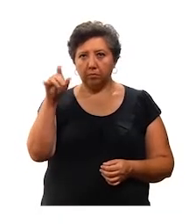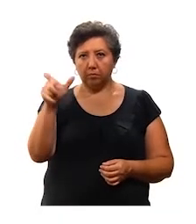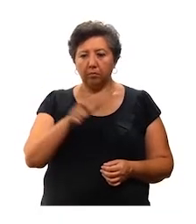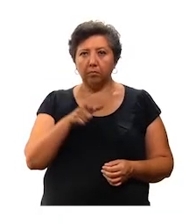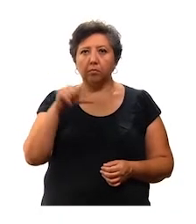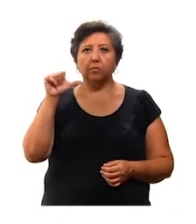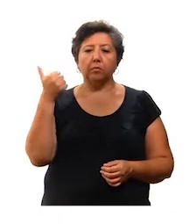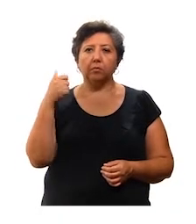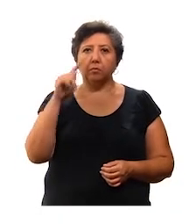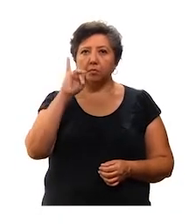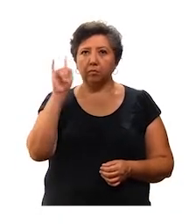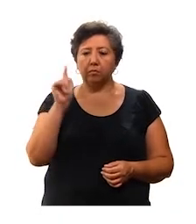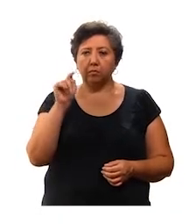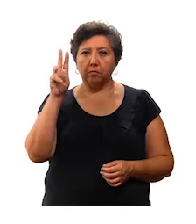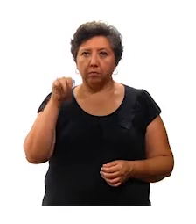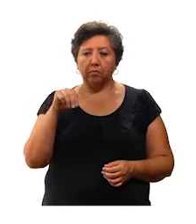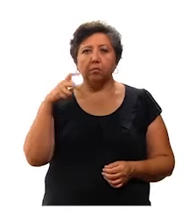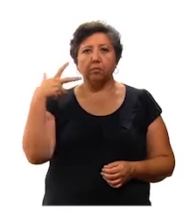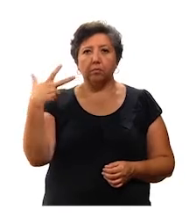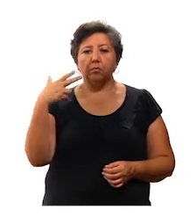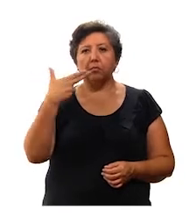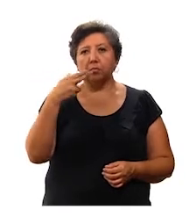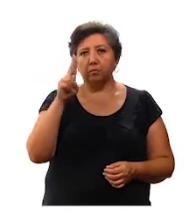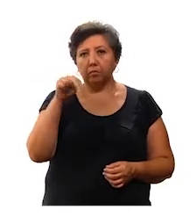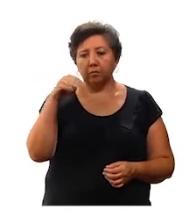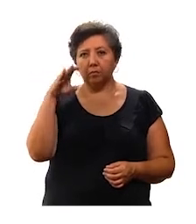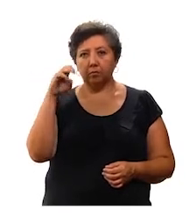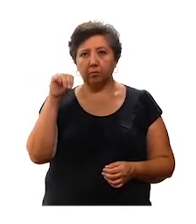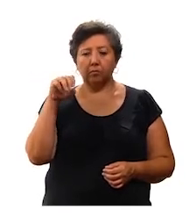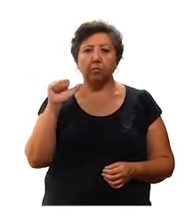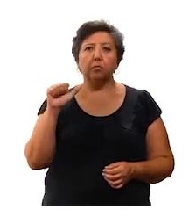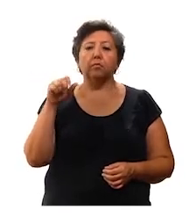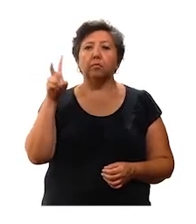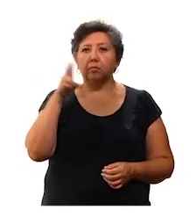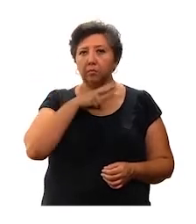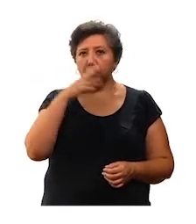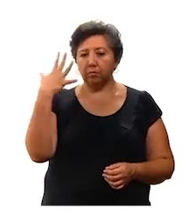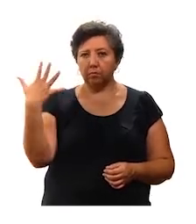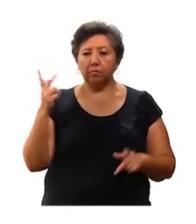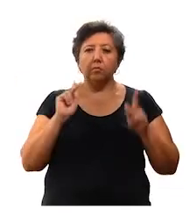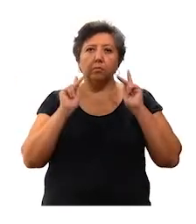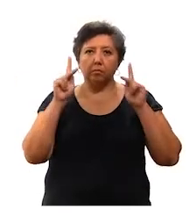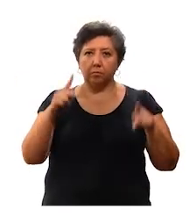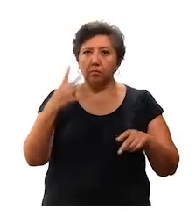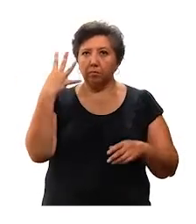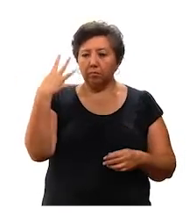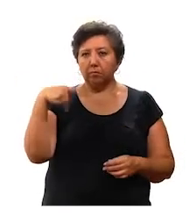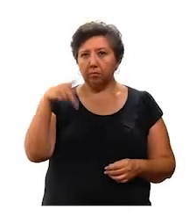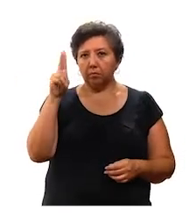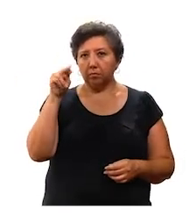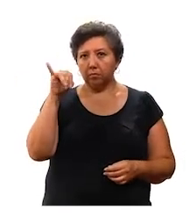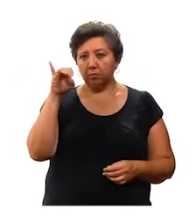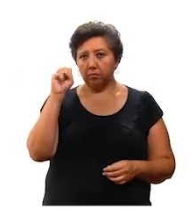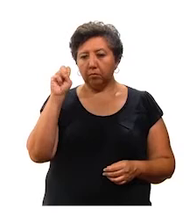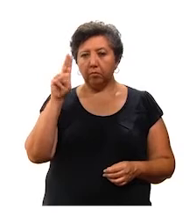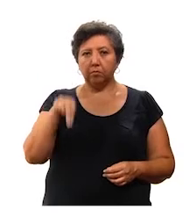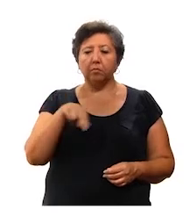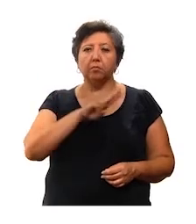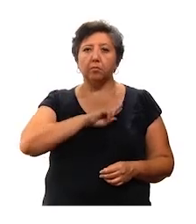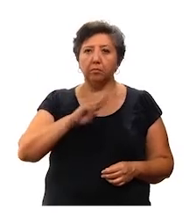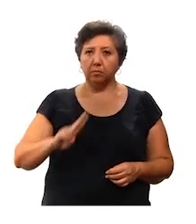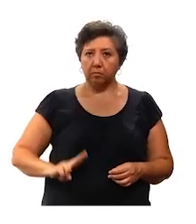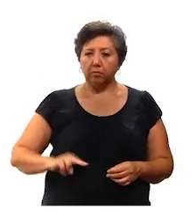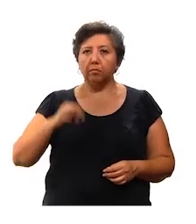en Tecash, 11 en Tizimín, 8 en Junucmá y Valladolid, 5 en Progreso, 4 en Canacín y